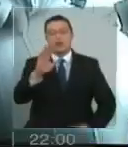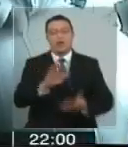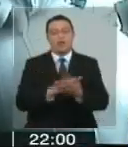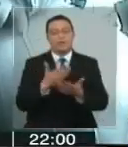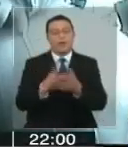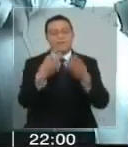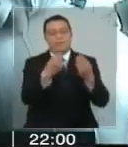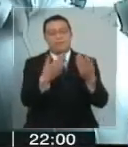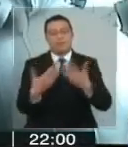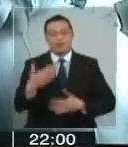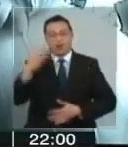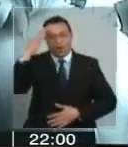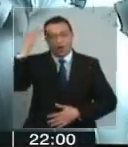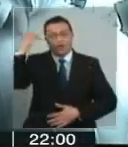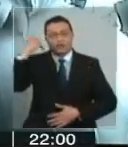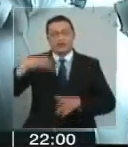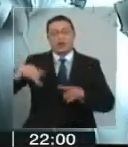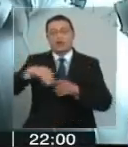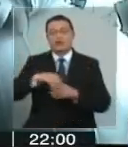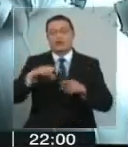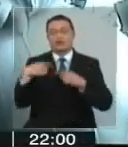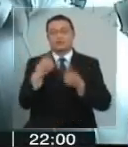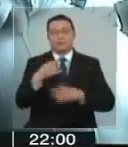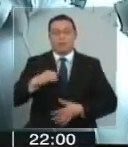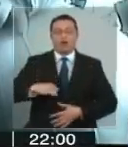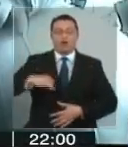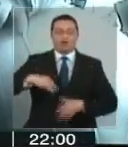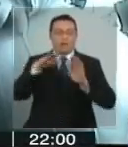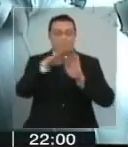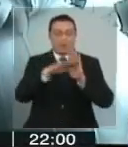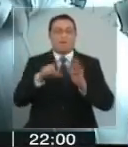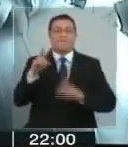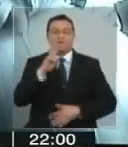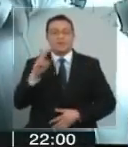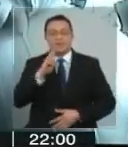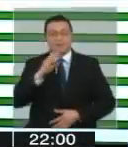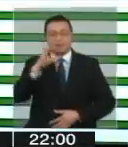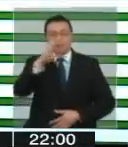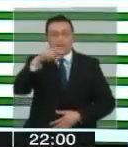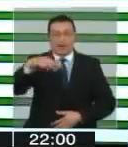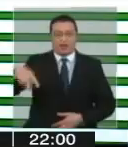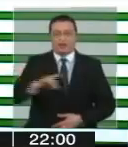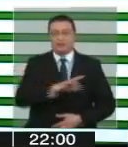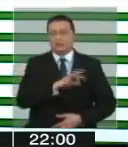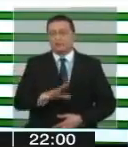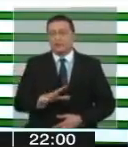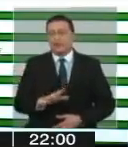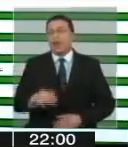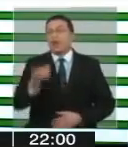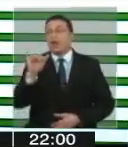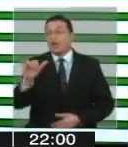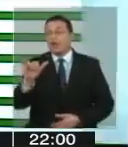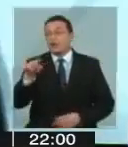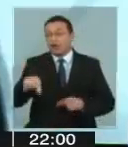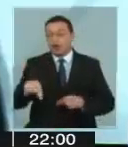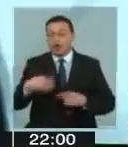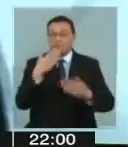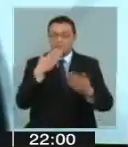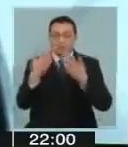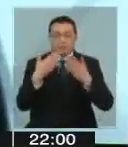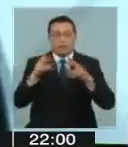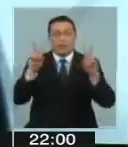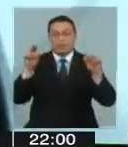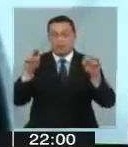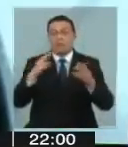¿cómo están? Bienvenidos a Conciencia Inclusiva, este programa que nos enorgullece hacer cada viernes aquí en CNN Chile. Y hoy día vamos a hablar de un tema